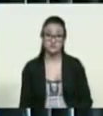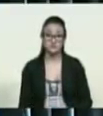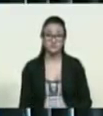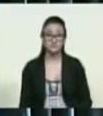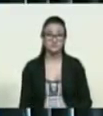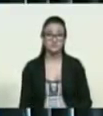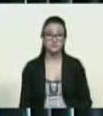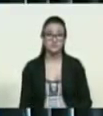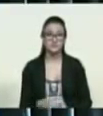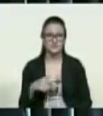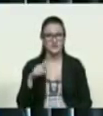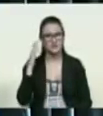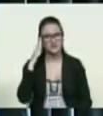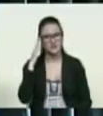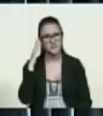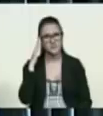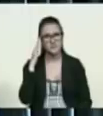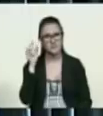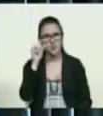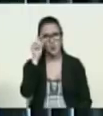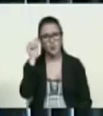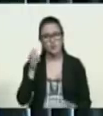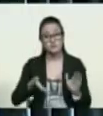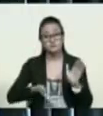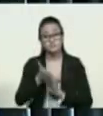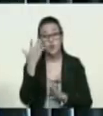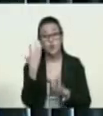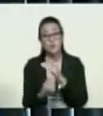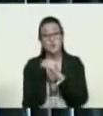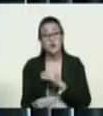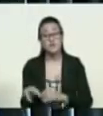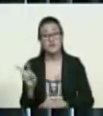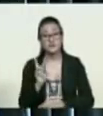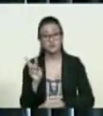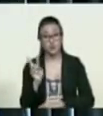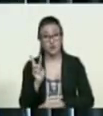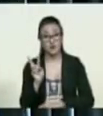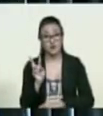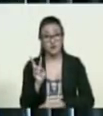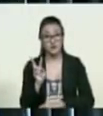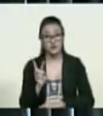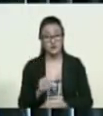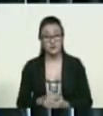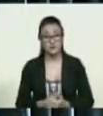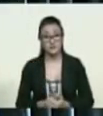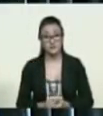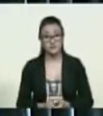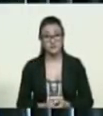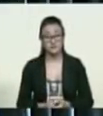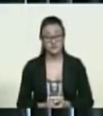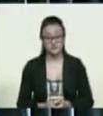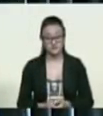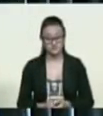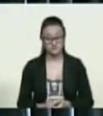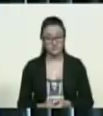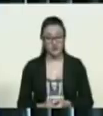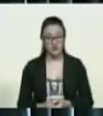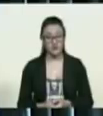Ya sabíamos que cuando Borges se fue de Venezuela, cobardemente, cuando en estado de ebriedad